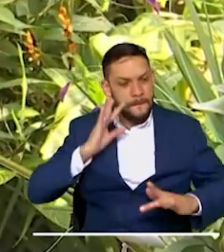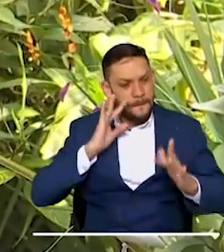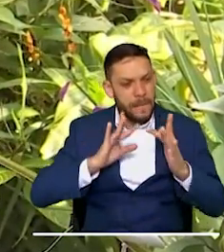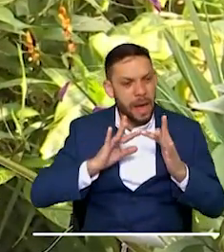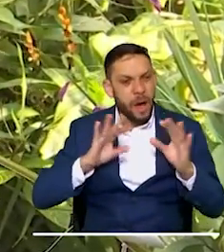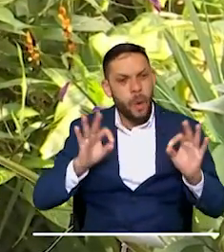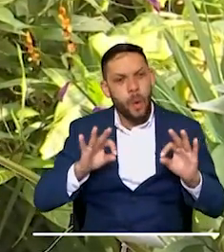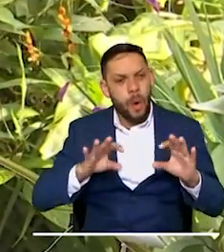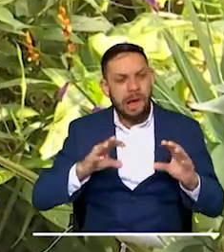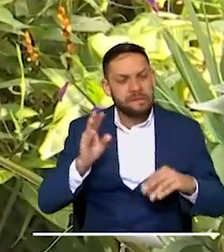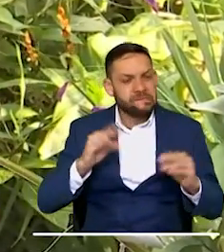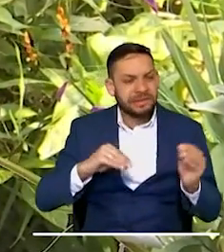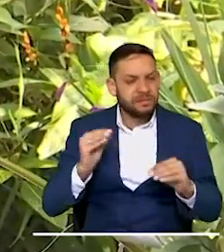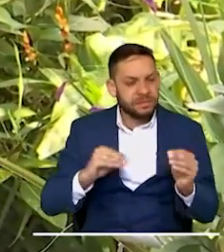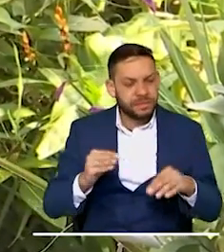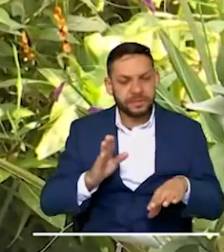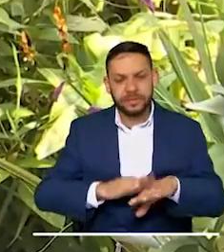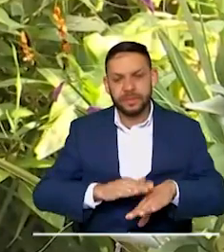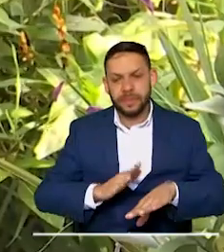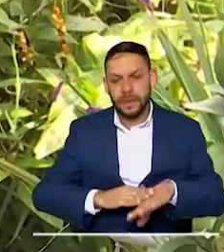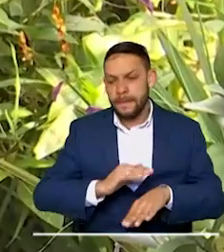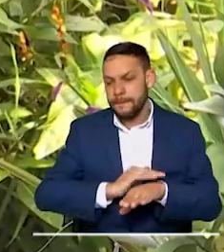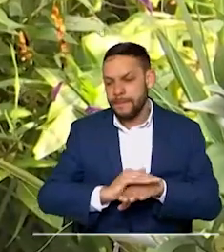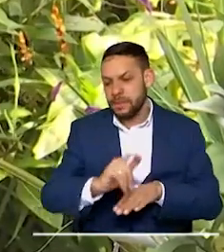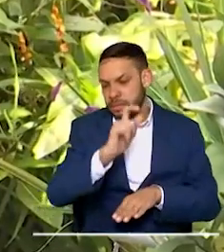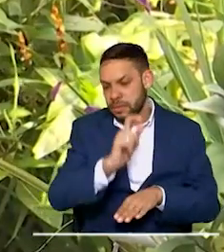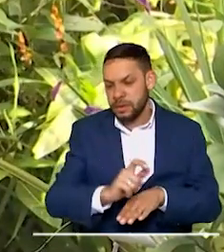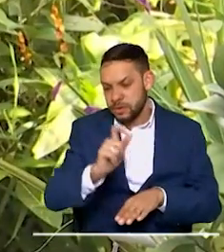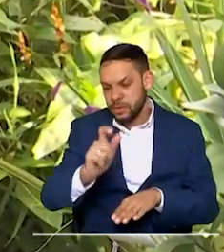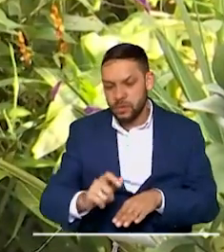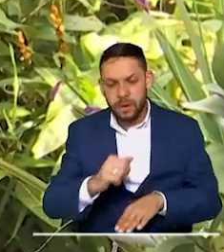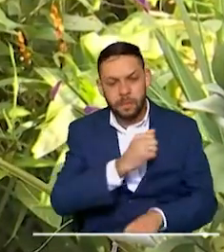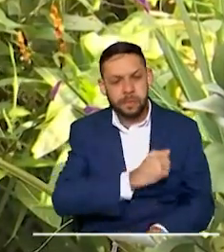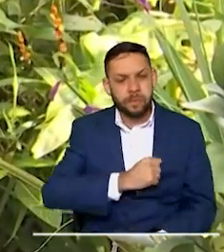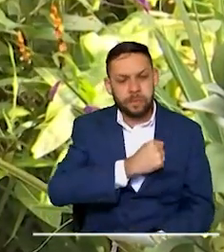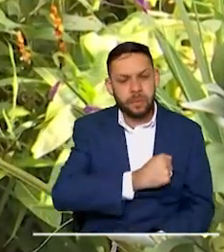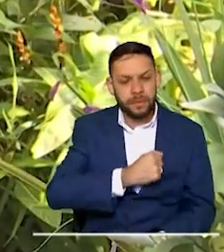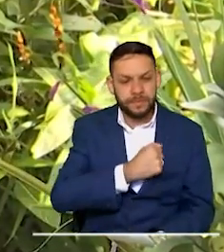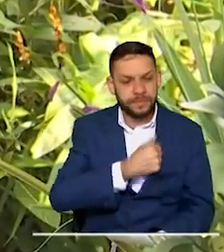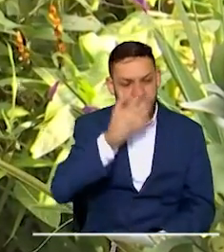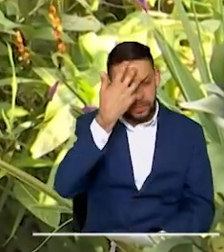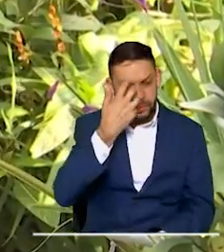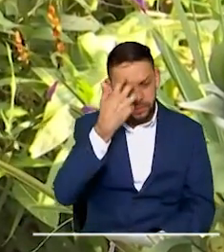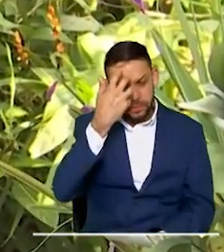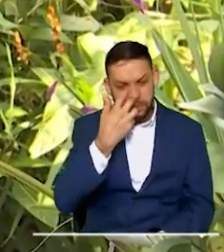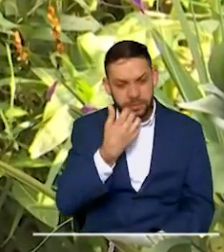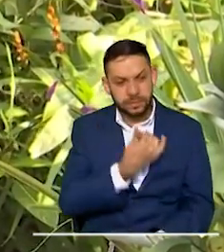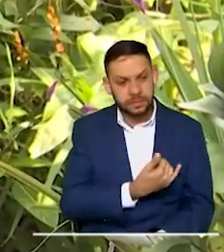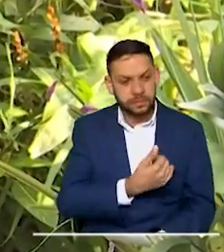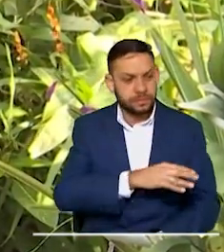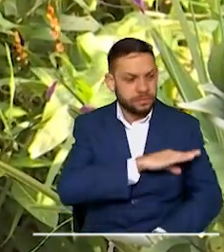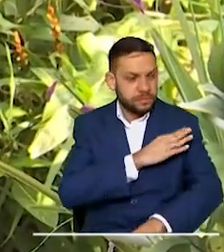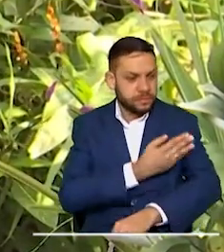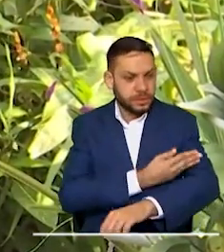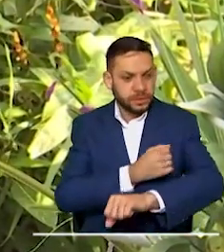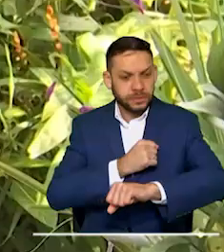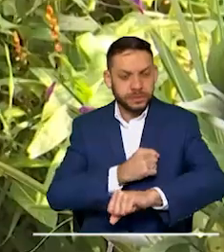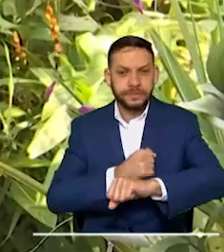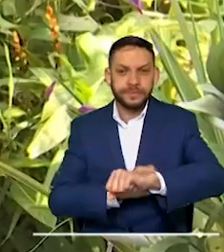Entonces, invito a los pacientes a que se realicen sus examencitos para que vayan bien armados a la